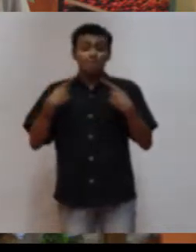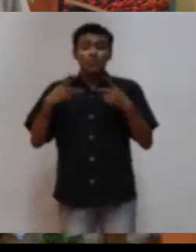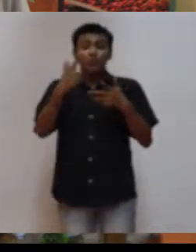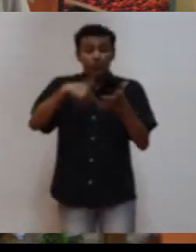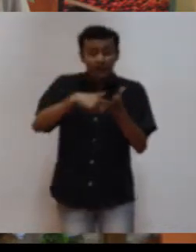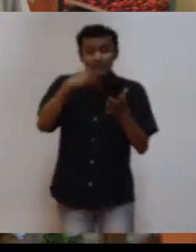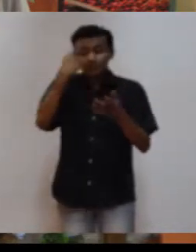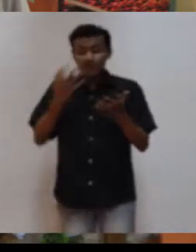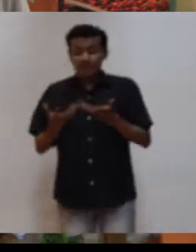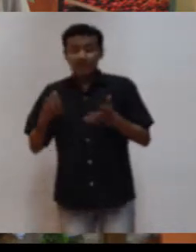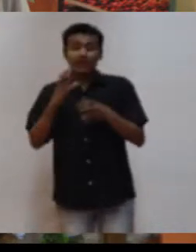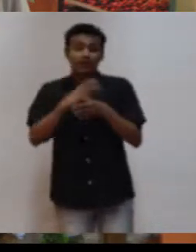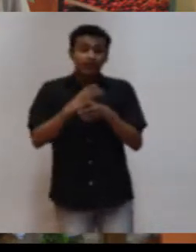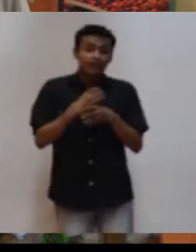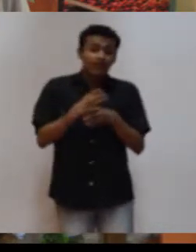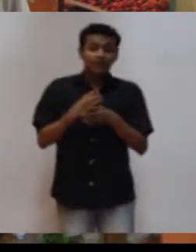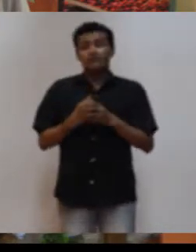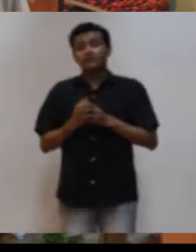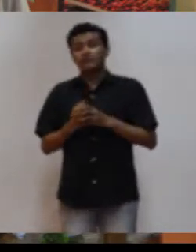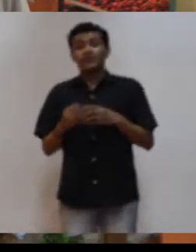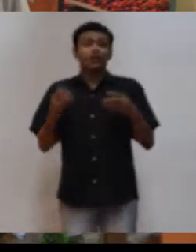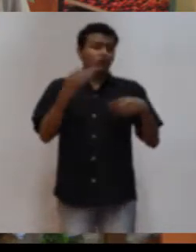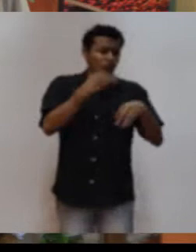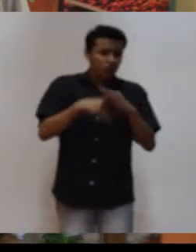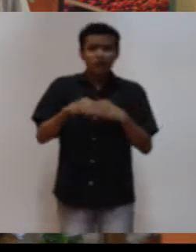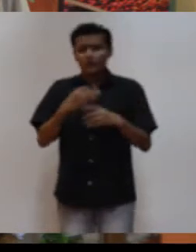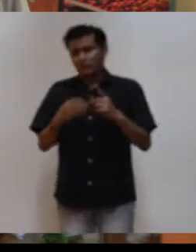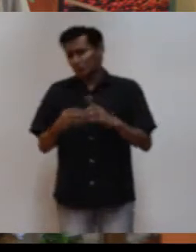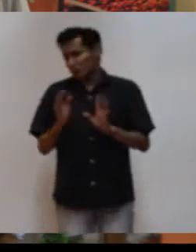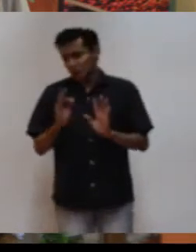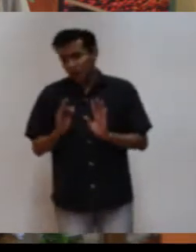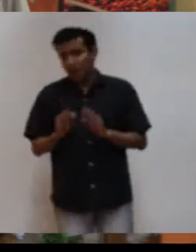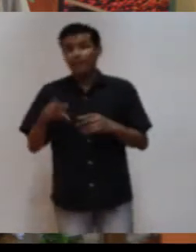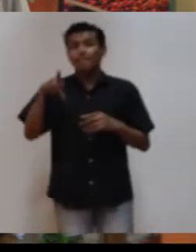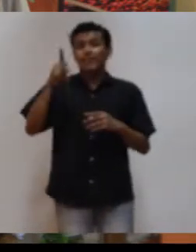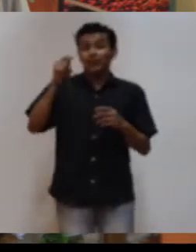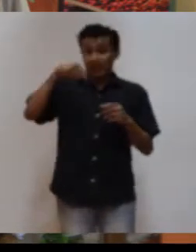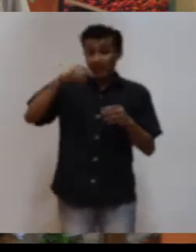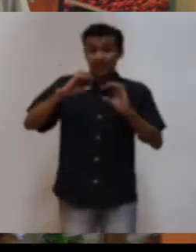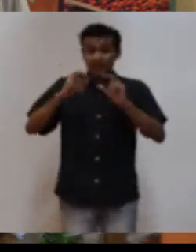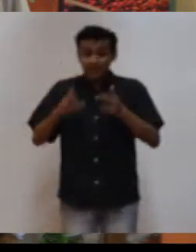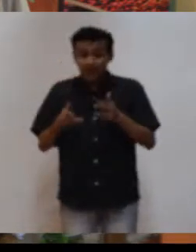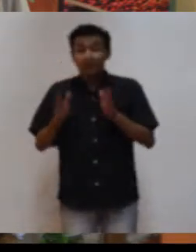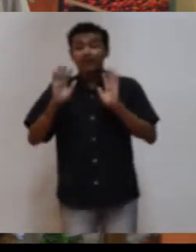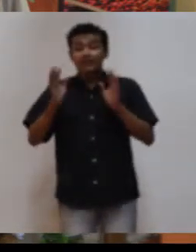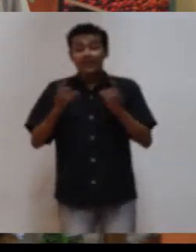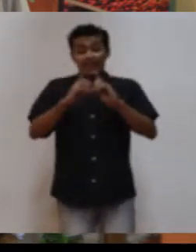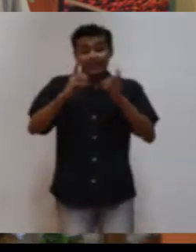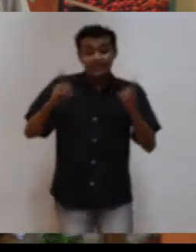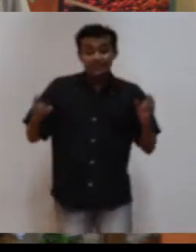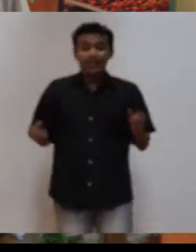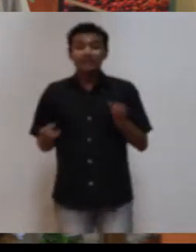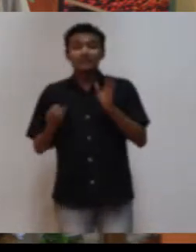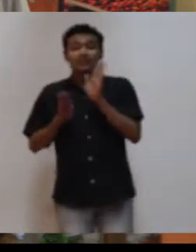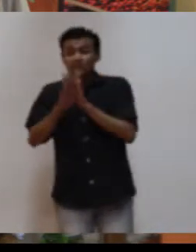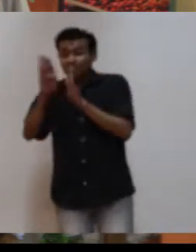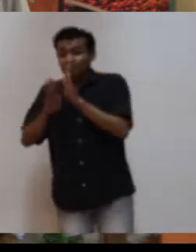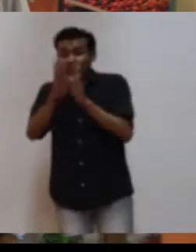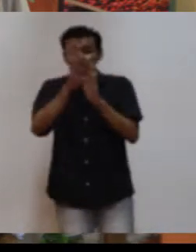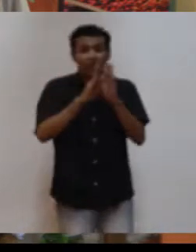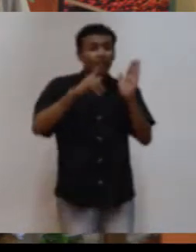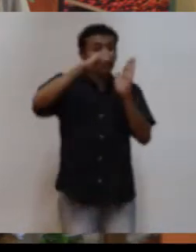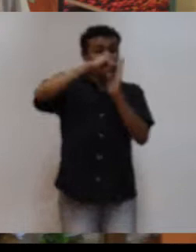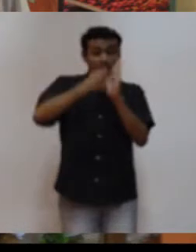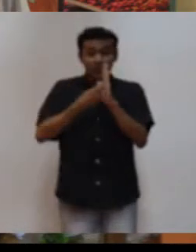mayoría producían café. Fue aquí donde se impulsó el desarrollo industrial y tecnológico para ser lo que somos en la